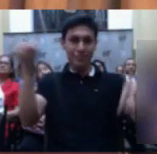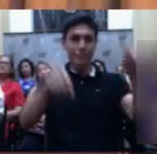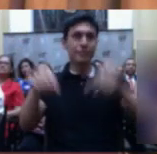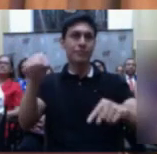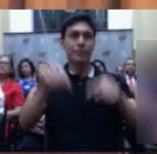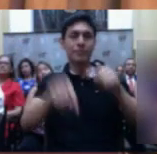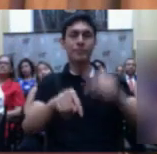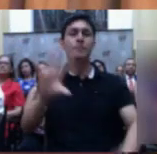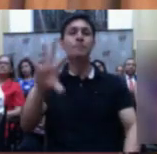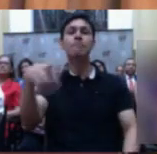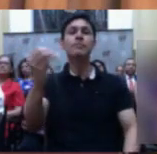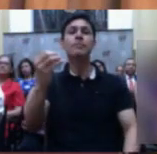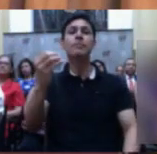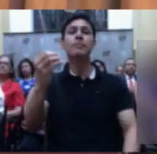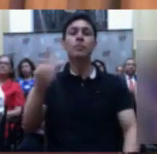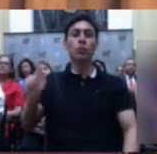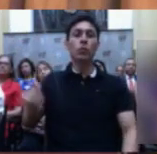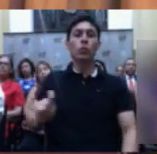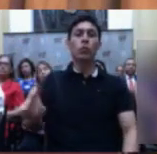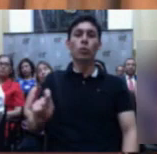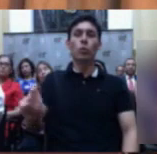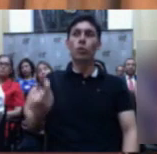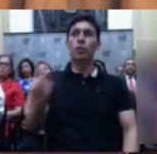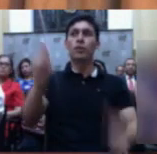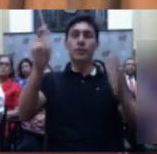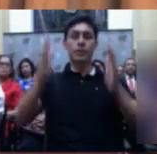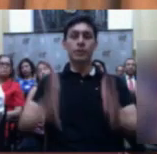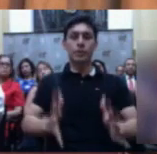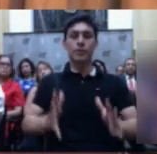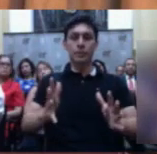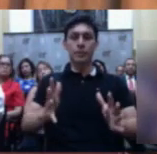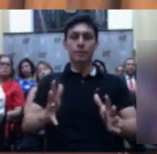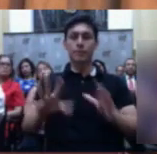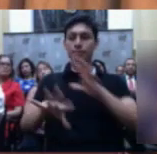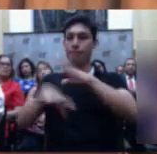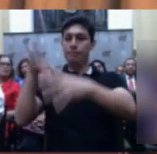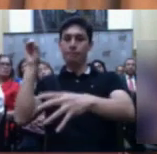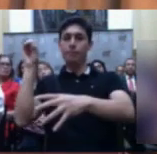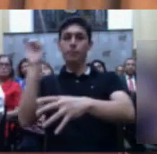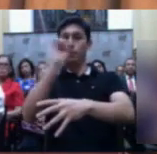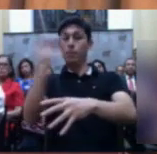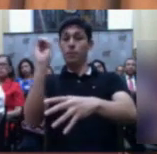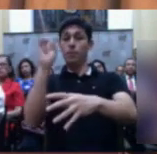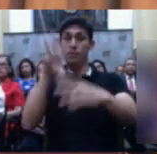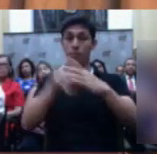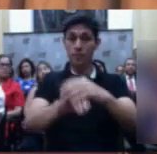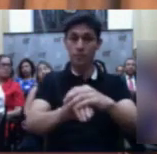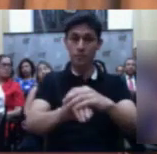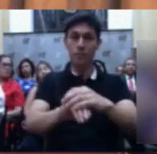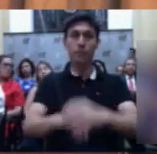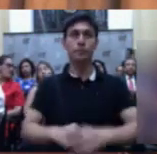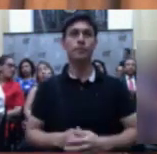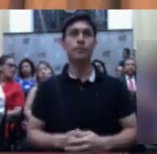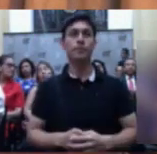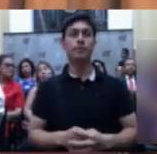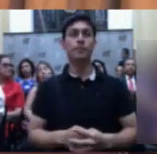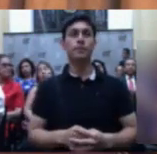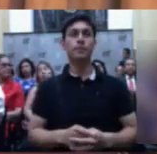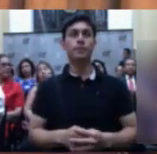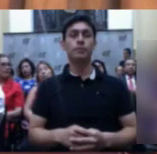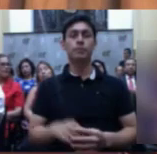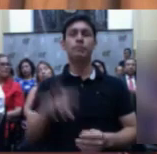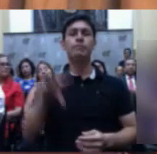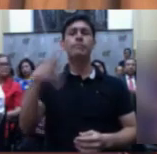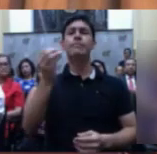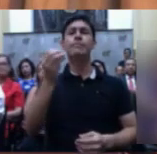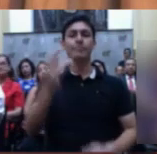sino por sus turistas, sean estos internos o externos. Quienes llegan aquí, además, porque se